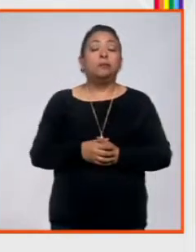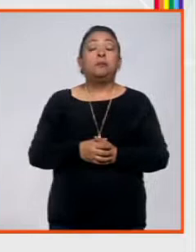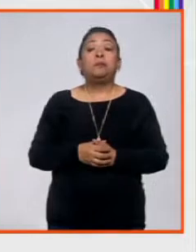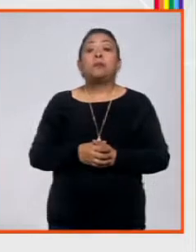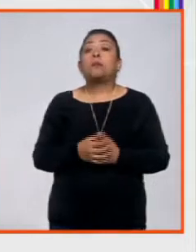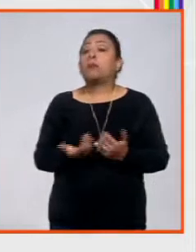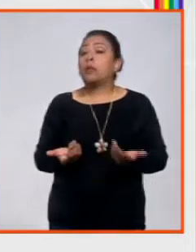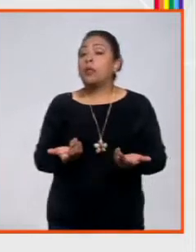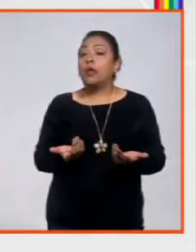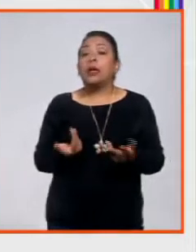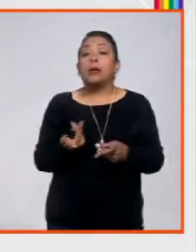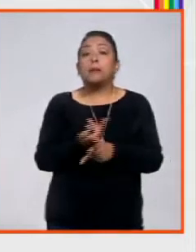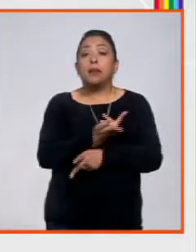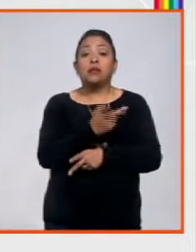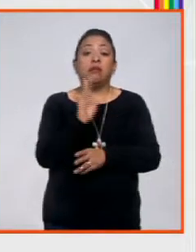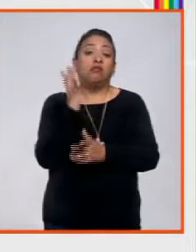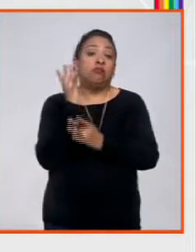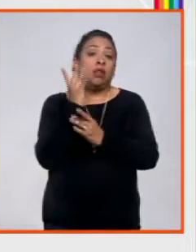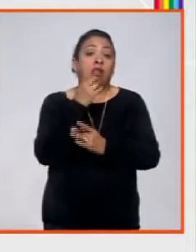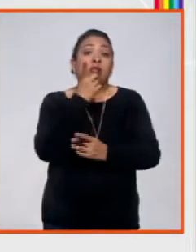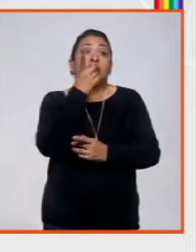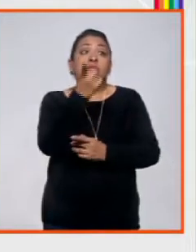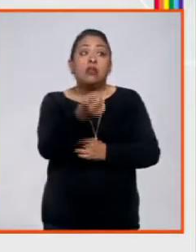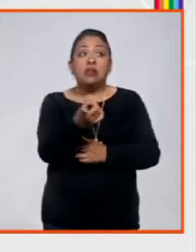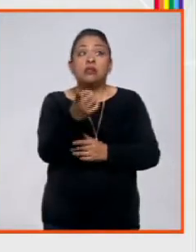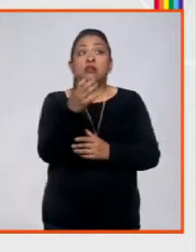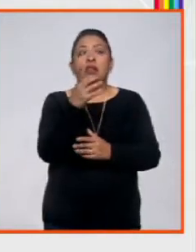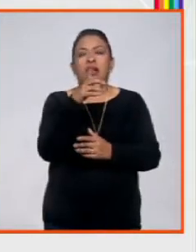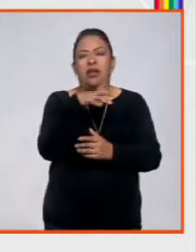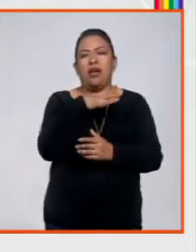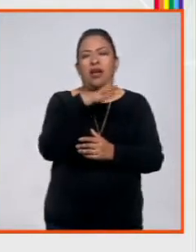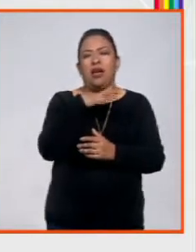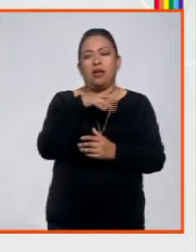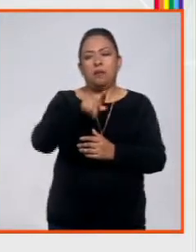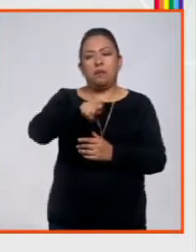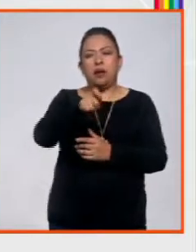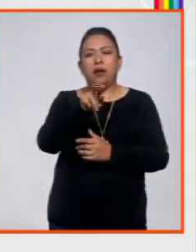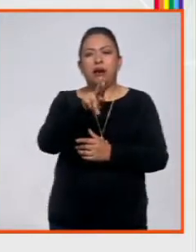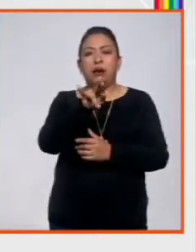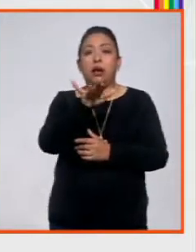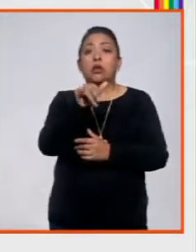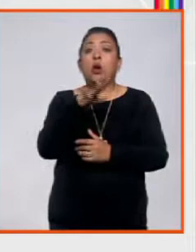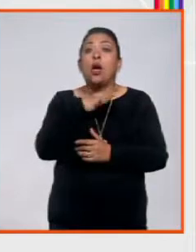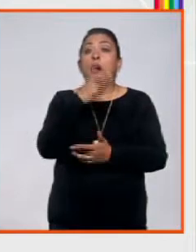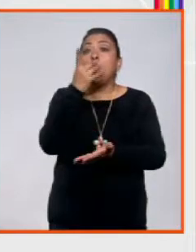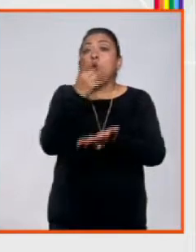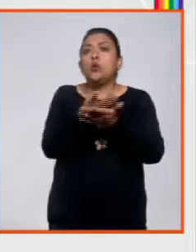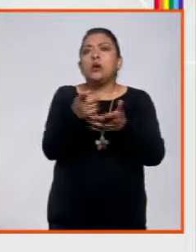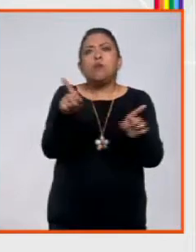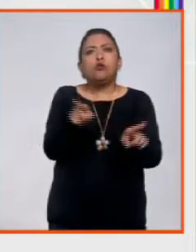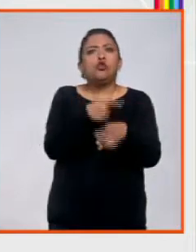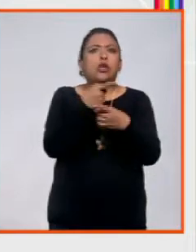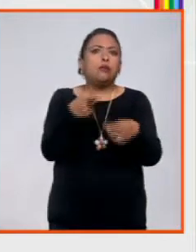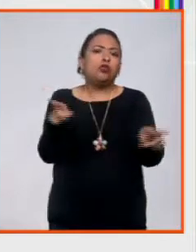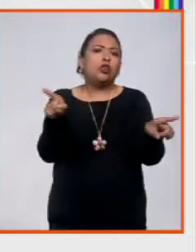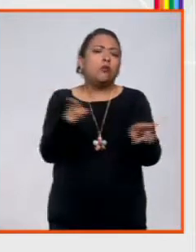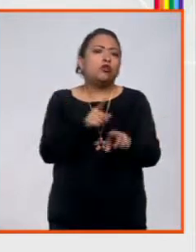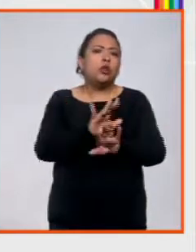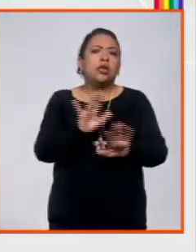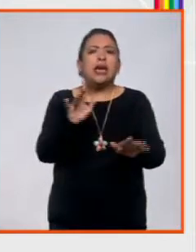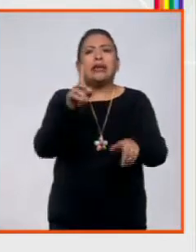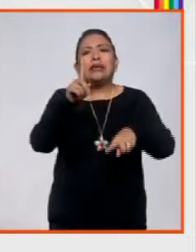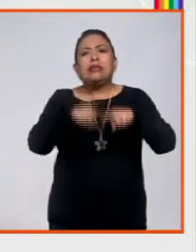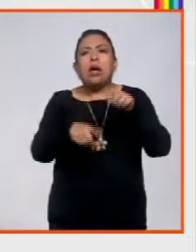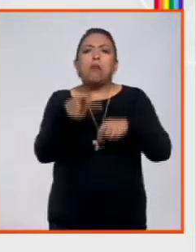porque se decía que reactor que es una de esas emisoras iba a transmitir pura da solamente música ya no iba a haber